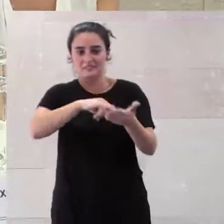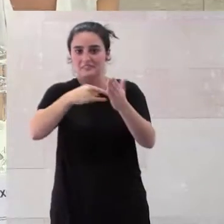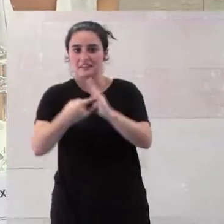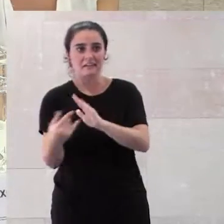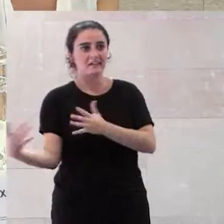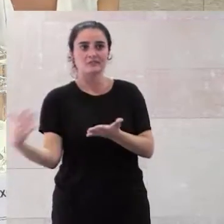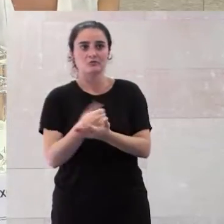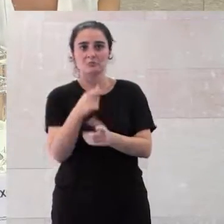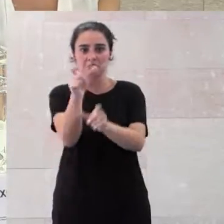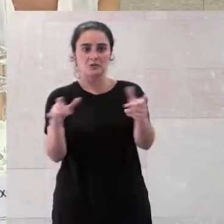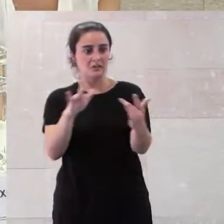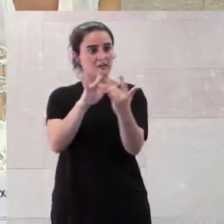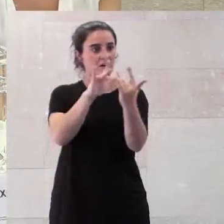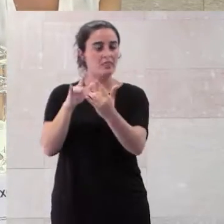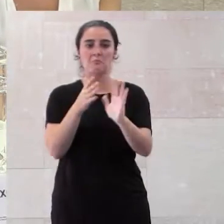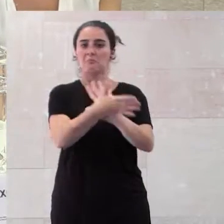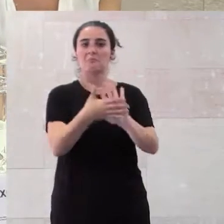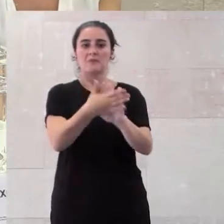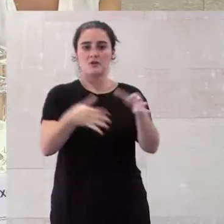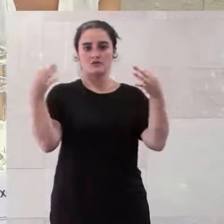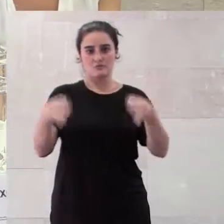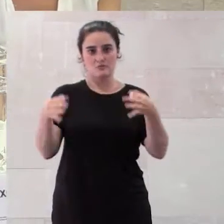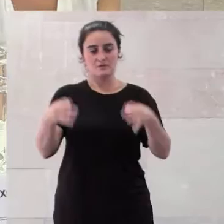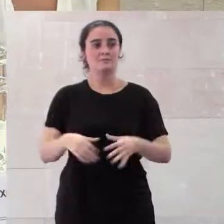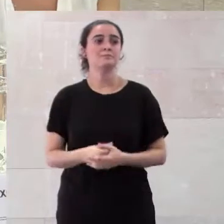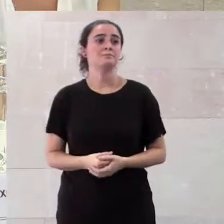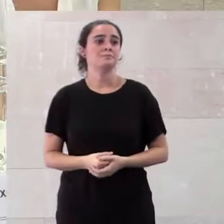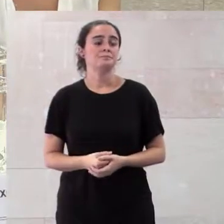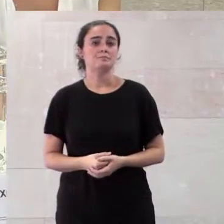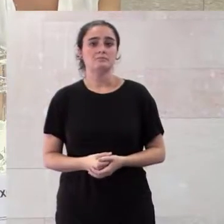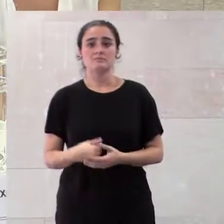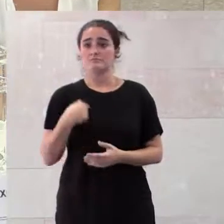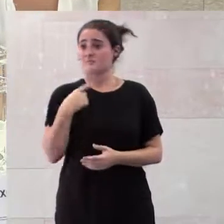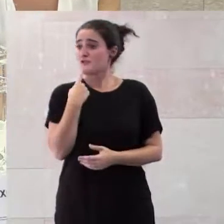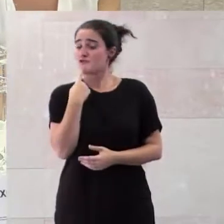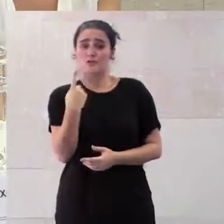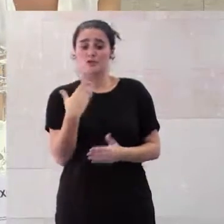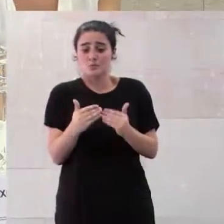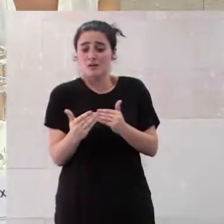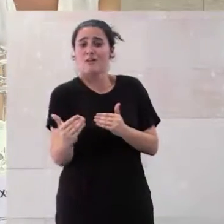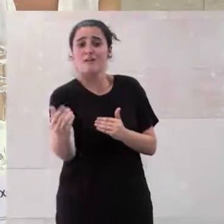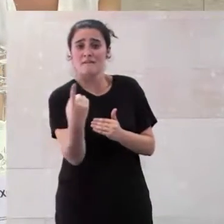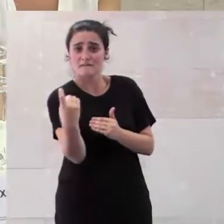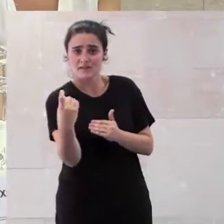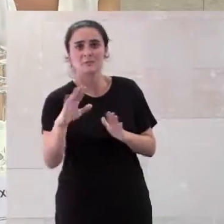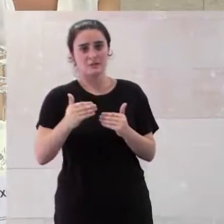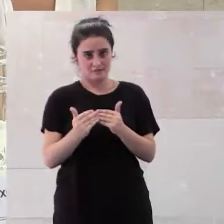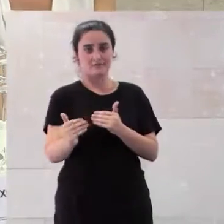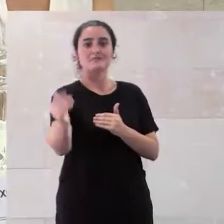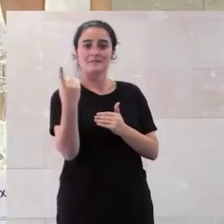todas las personas con las que me he relacionado. No os voy a decir lo que me queda por hacer, pero todavía me